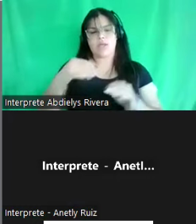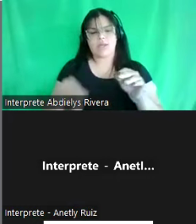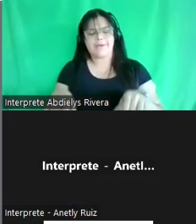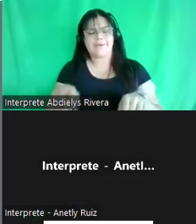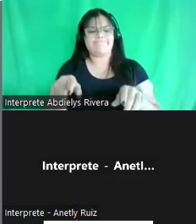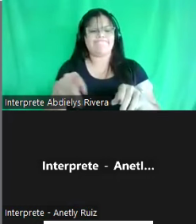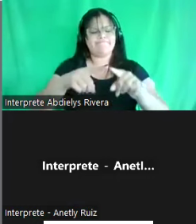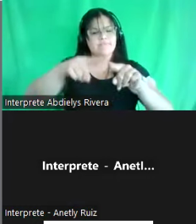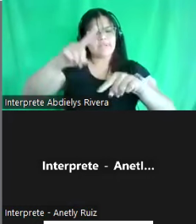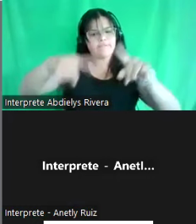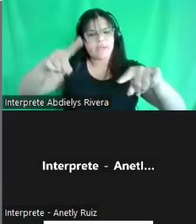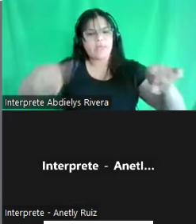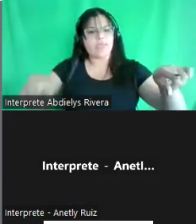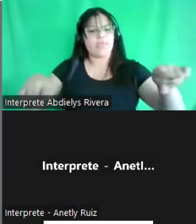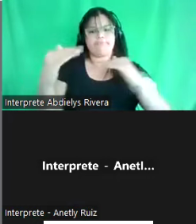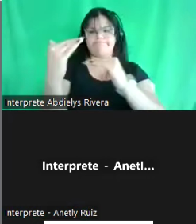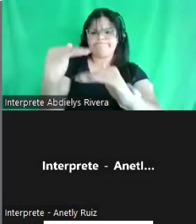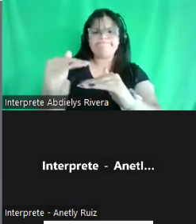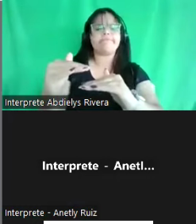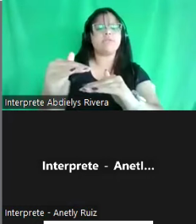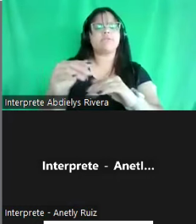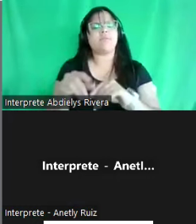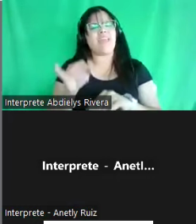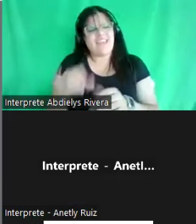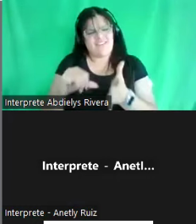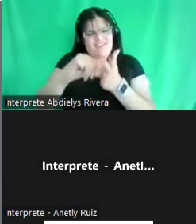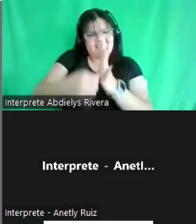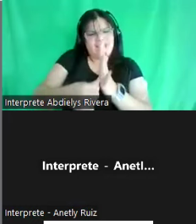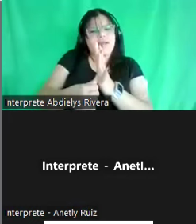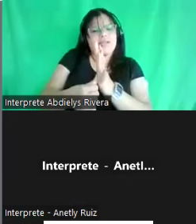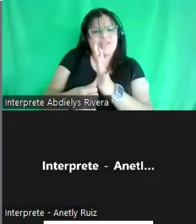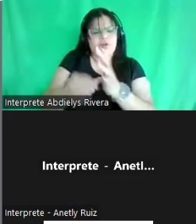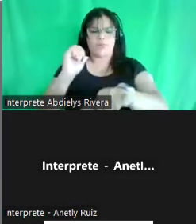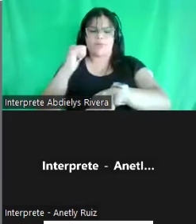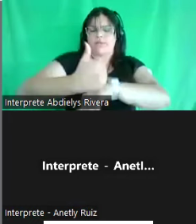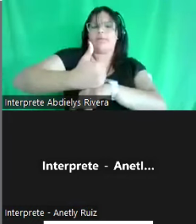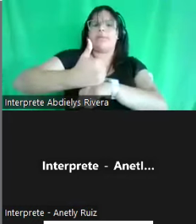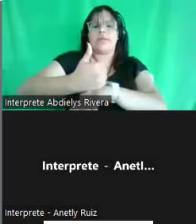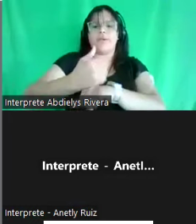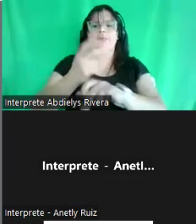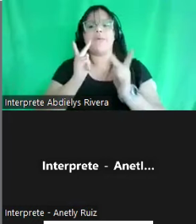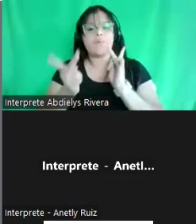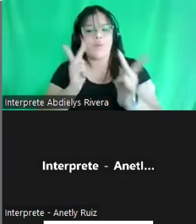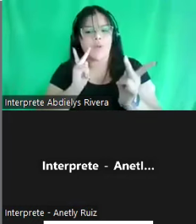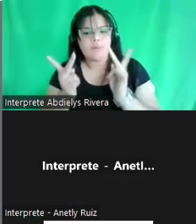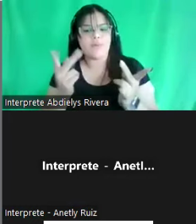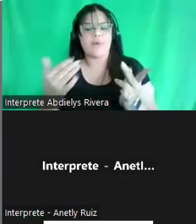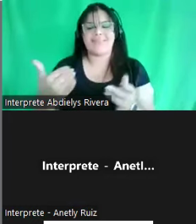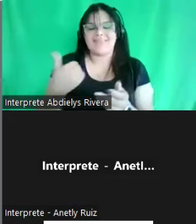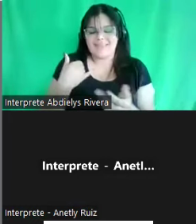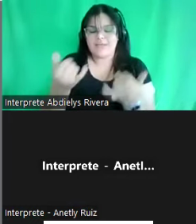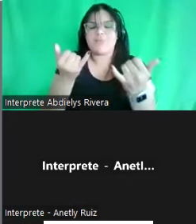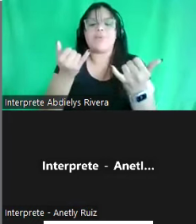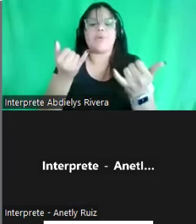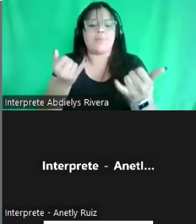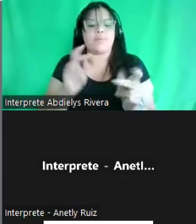discapacidades y fue la que marcó premisa para todo lo que vemos que tenemos ahora mismo, ¿verdad?